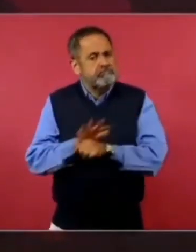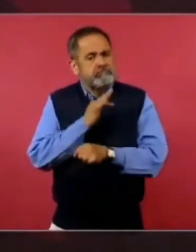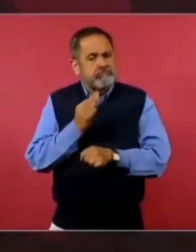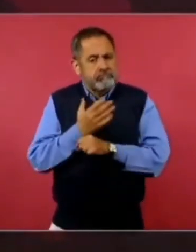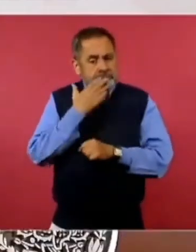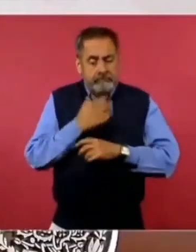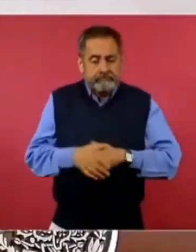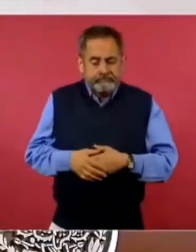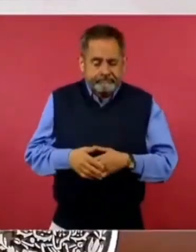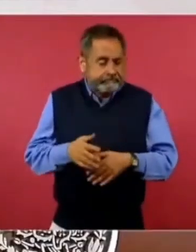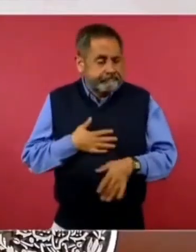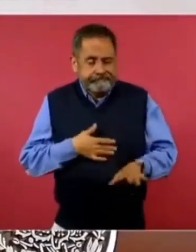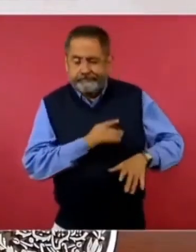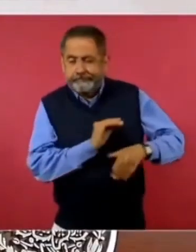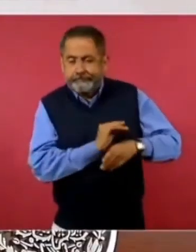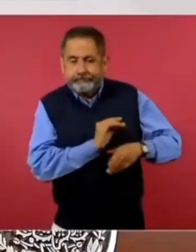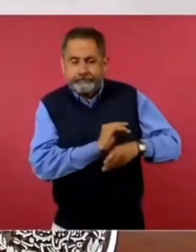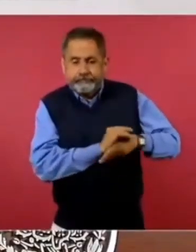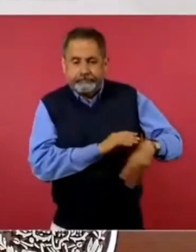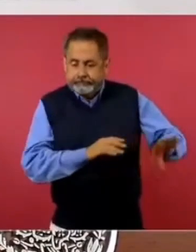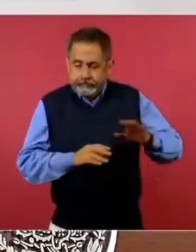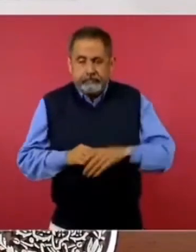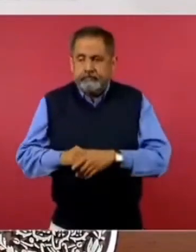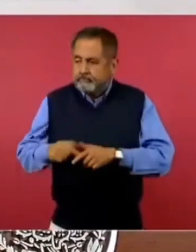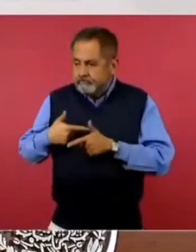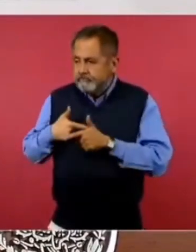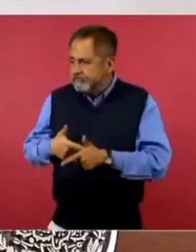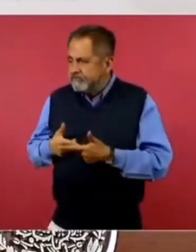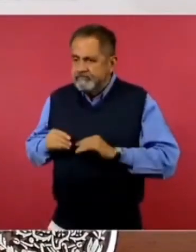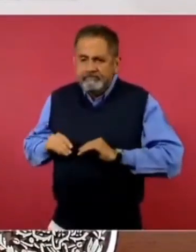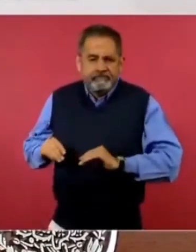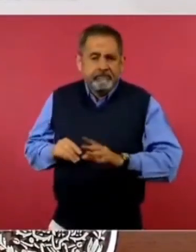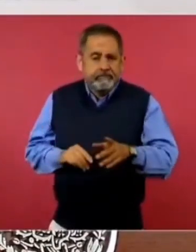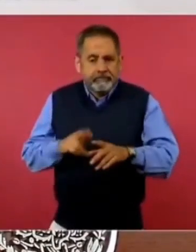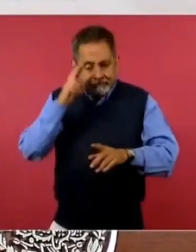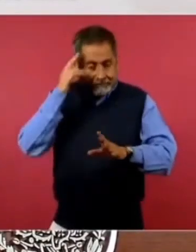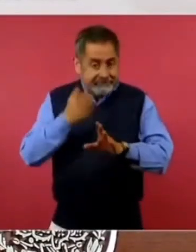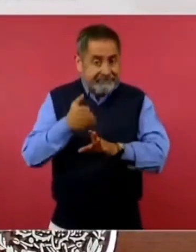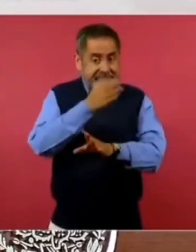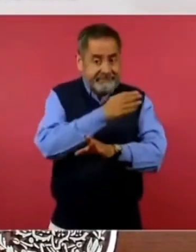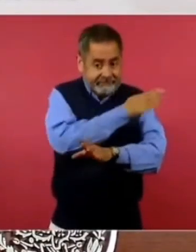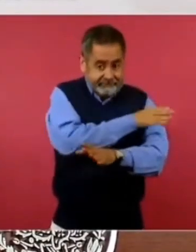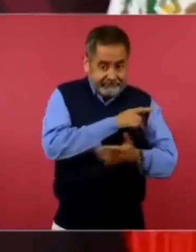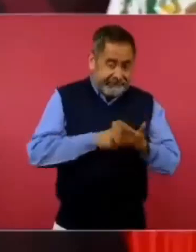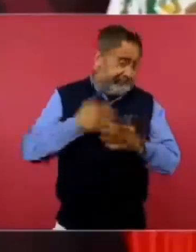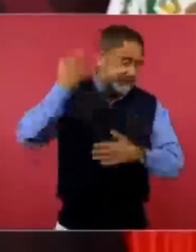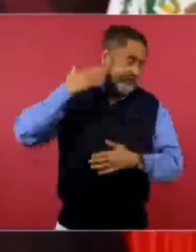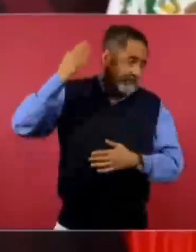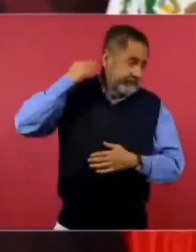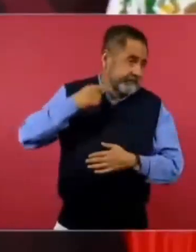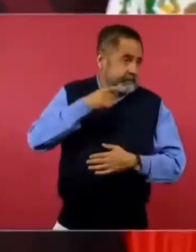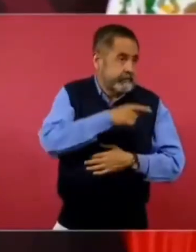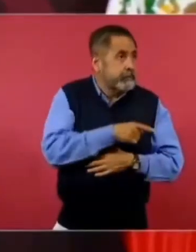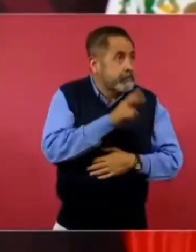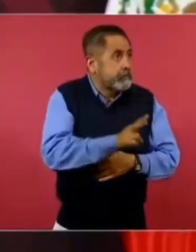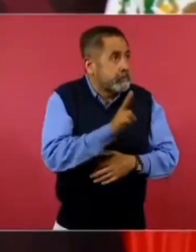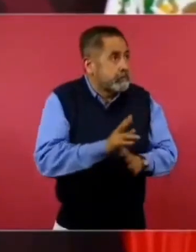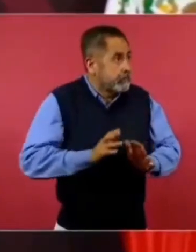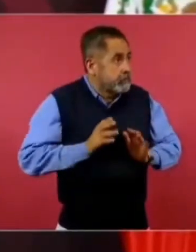hecho caso, como era antes, a los organismos financieros internacionales,